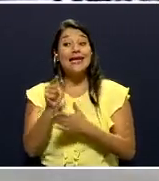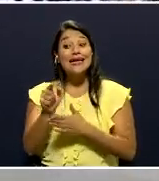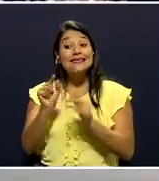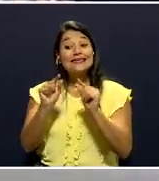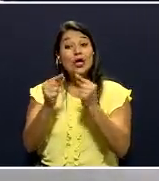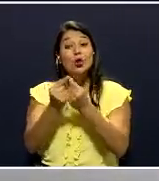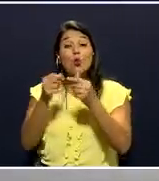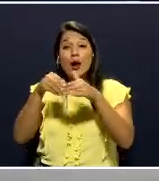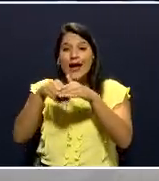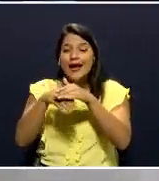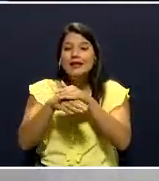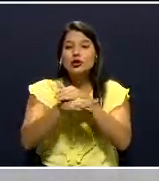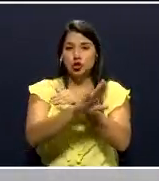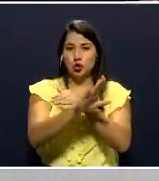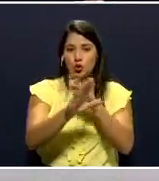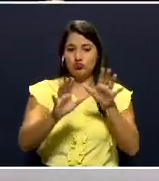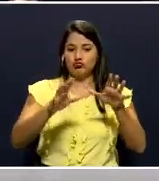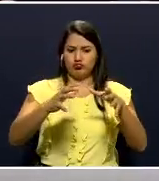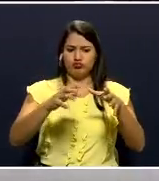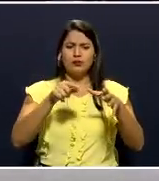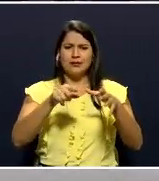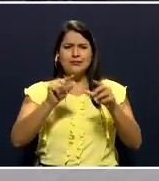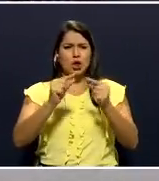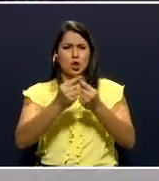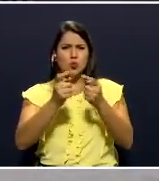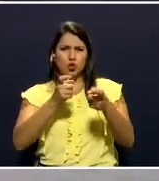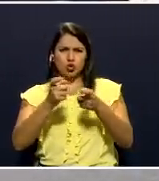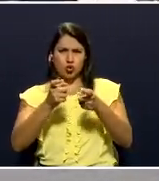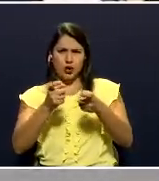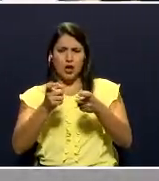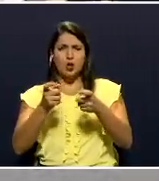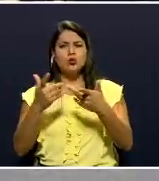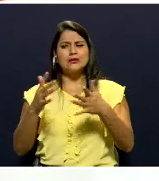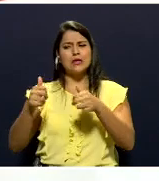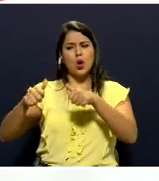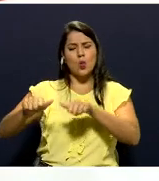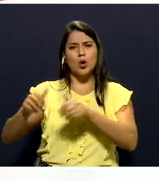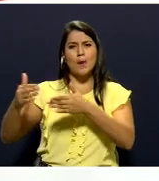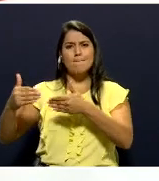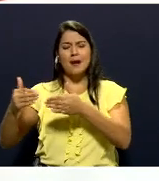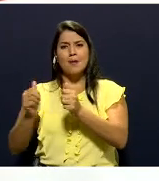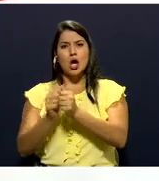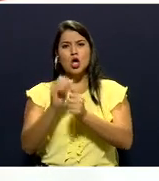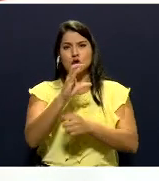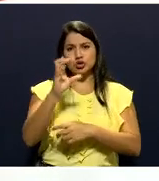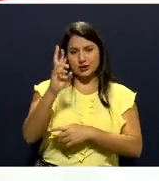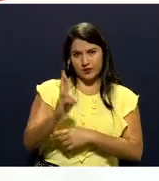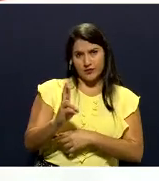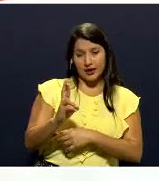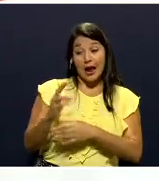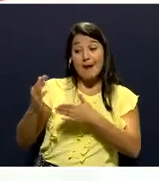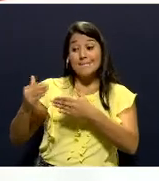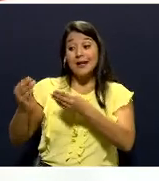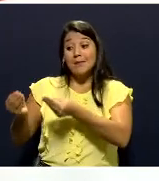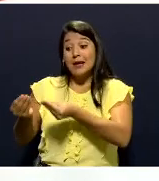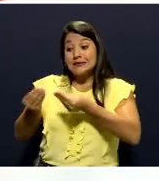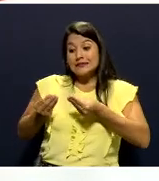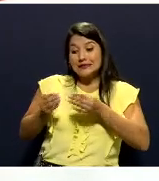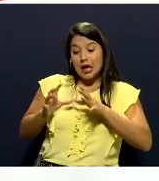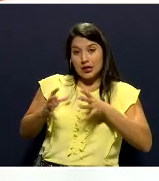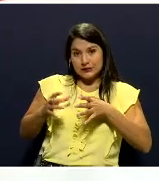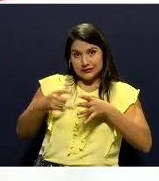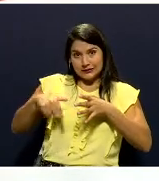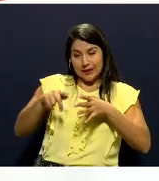como parte del flujo migratorio controlado que hay entre Panamá y Costa Rica. Panamá nos entrega este flujo controlado de personas y nosotros